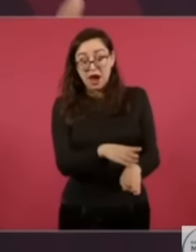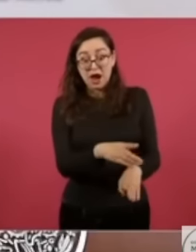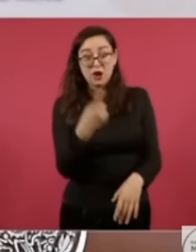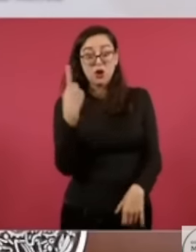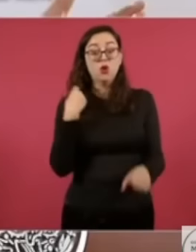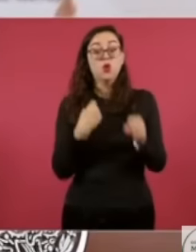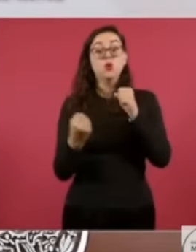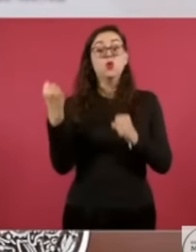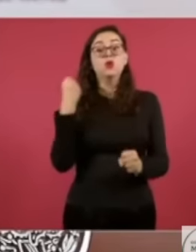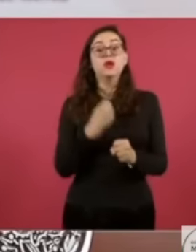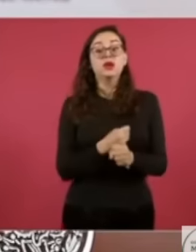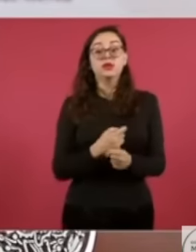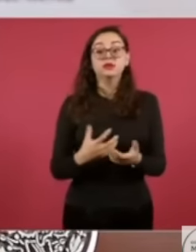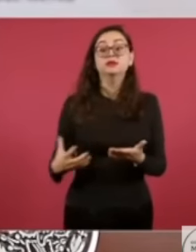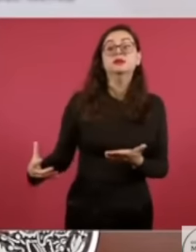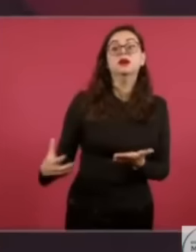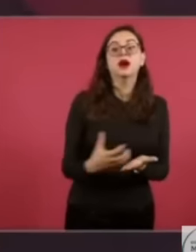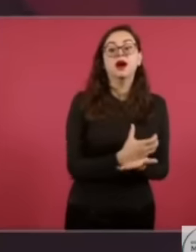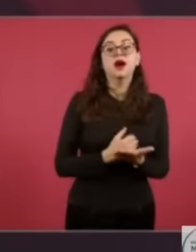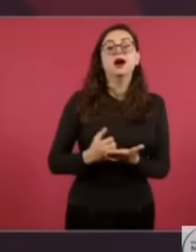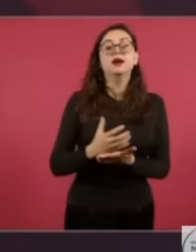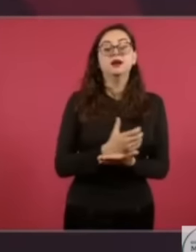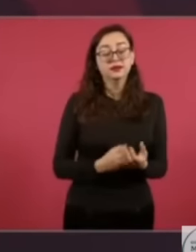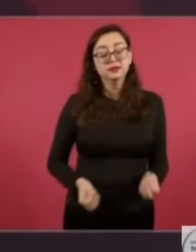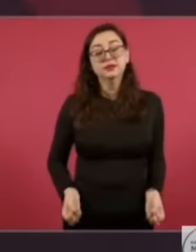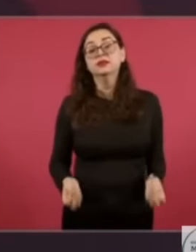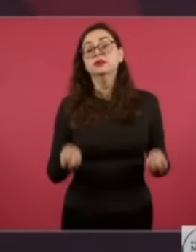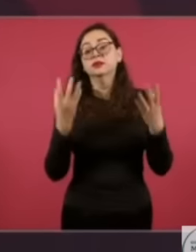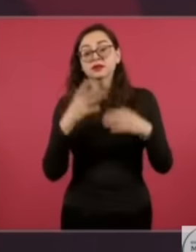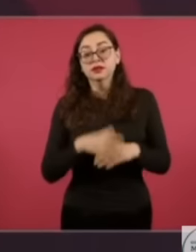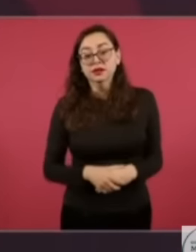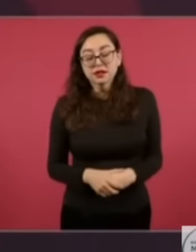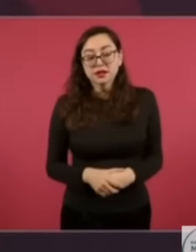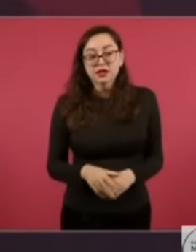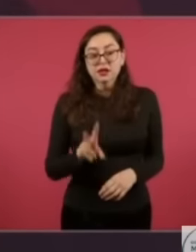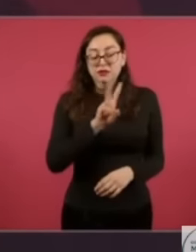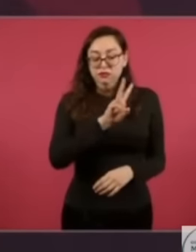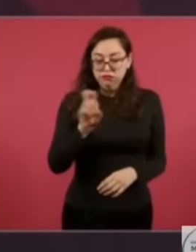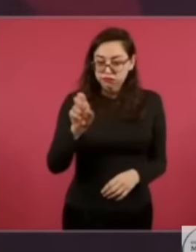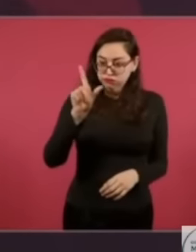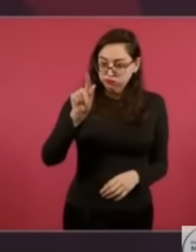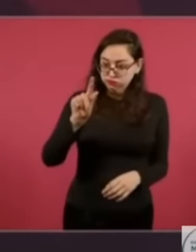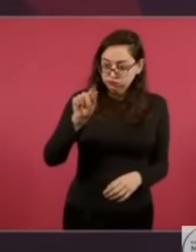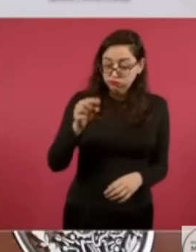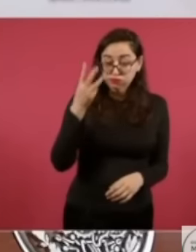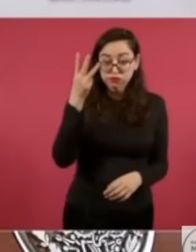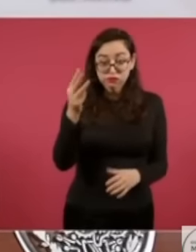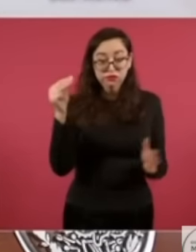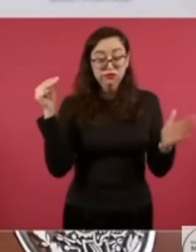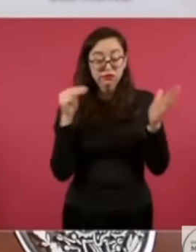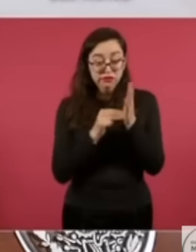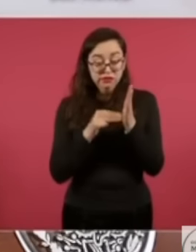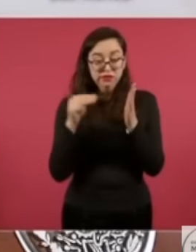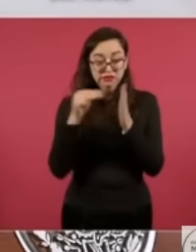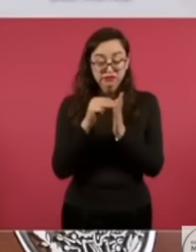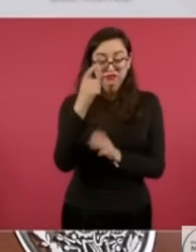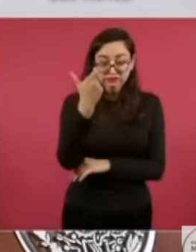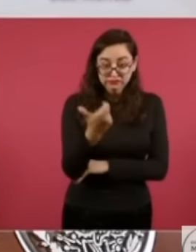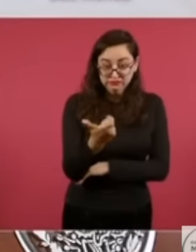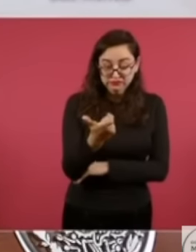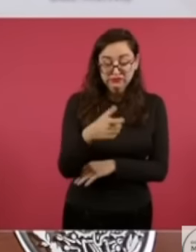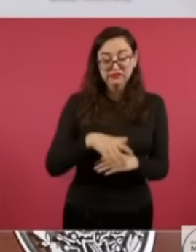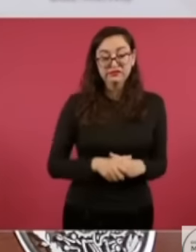año pasado, obtuvieron utilidades por 273 mil millones de